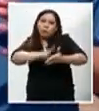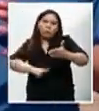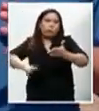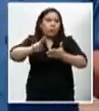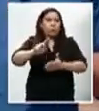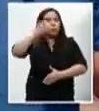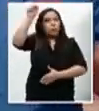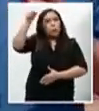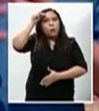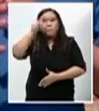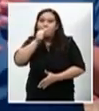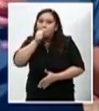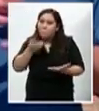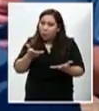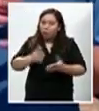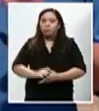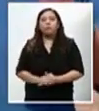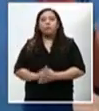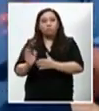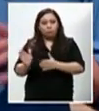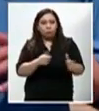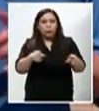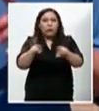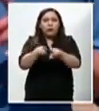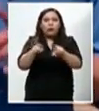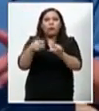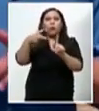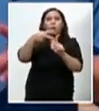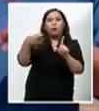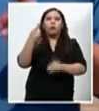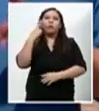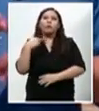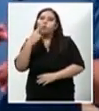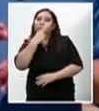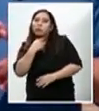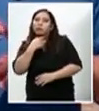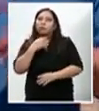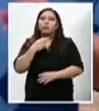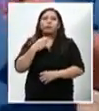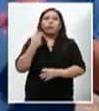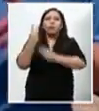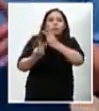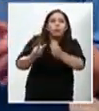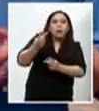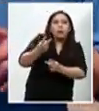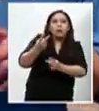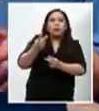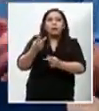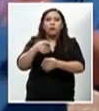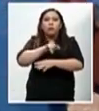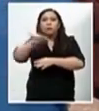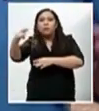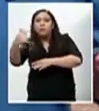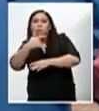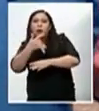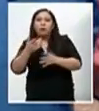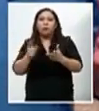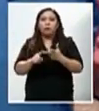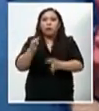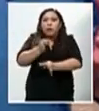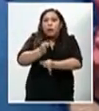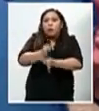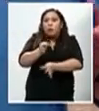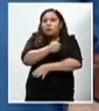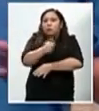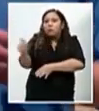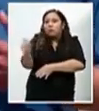universidades. Ya estamos vacunando también al personal de hoteles, restaurantes, turoperadores, agencias de viajes, transporte